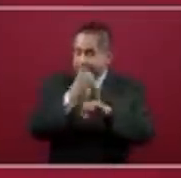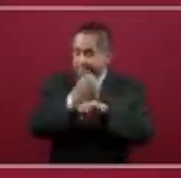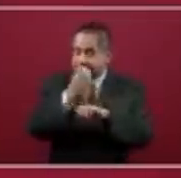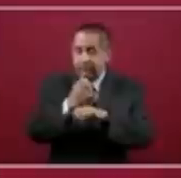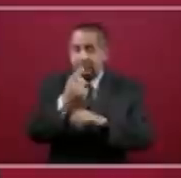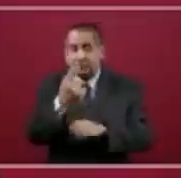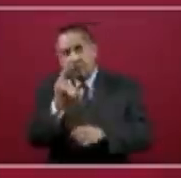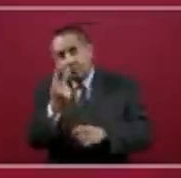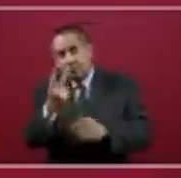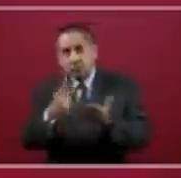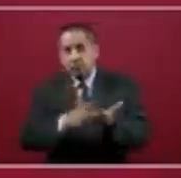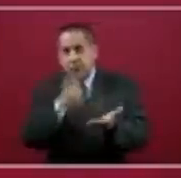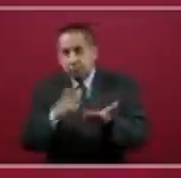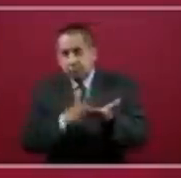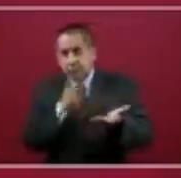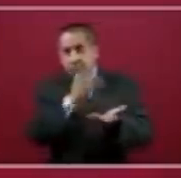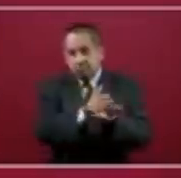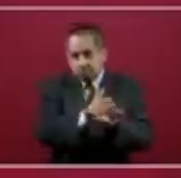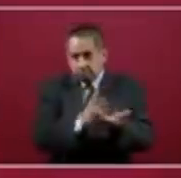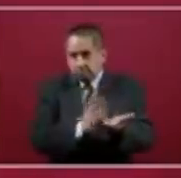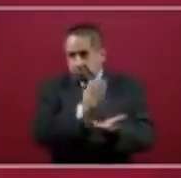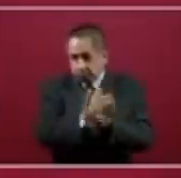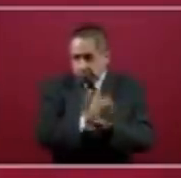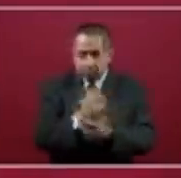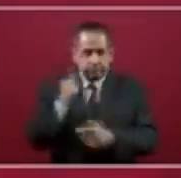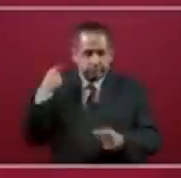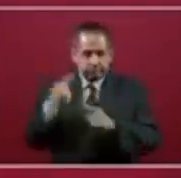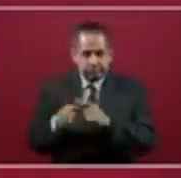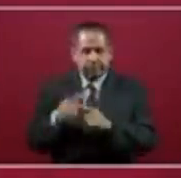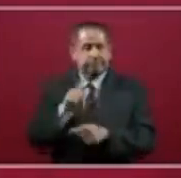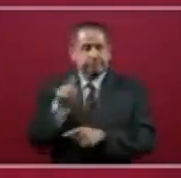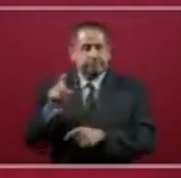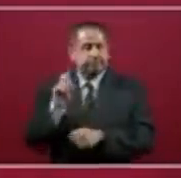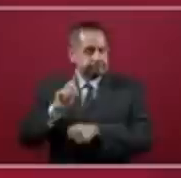de una vez en estos 100 días.